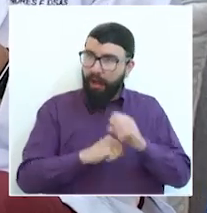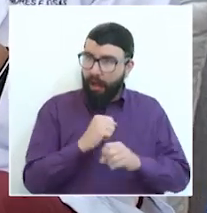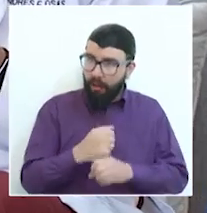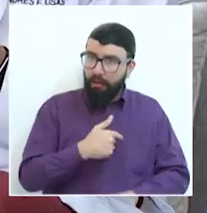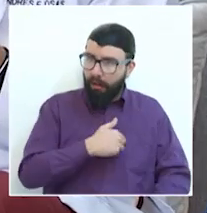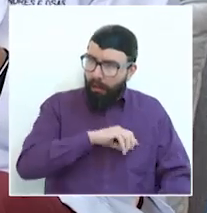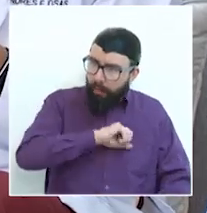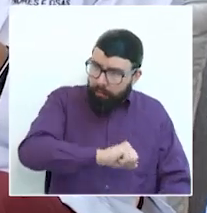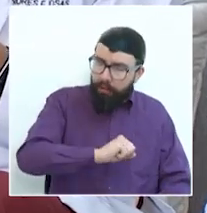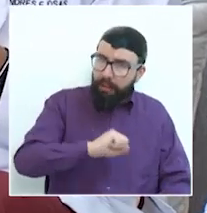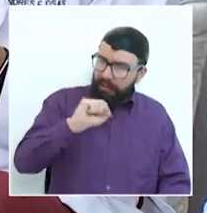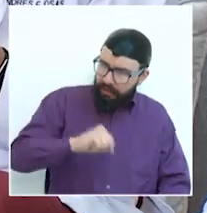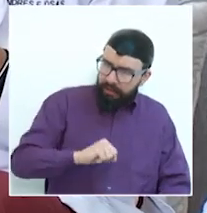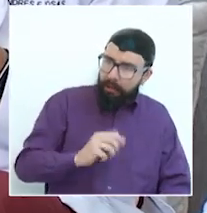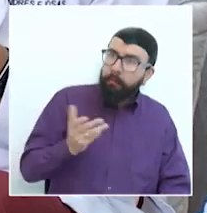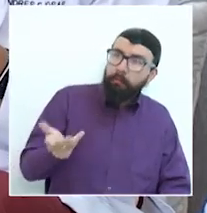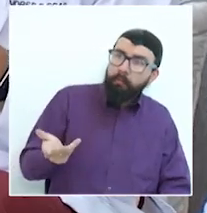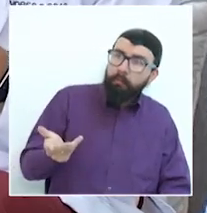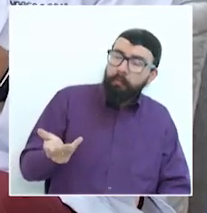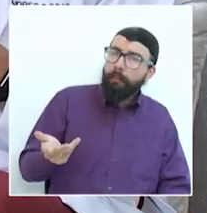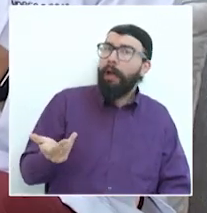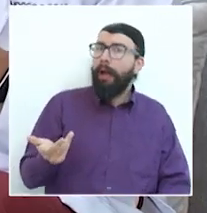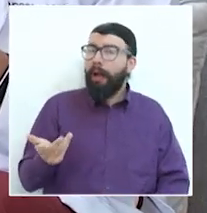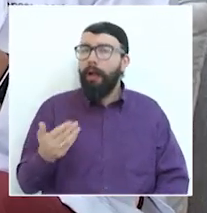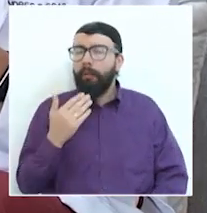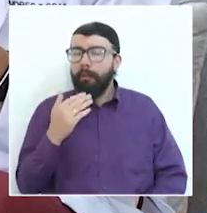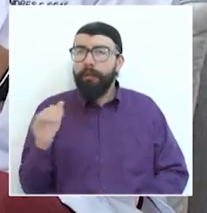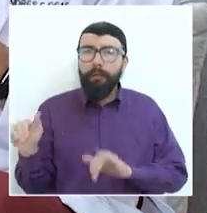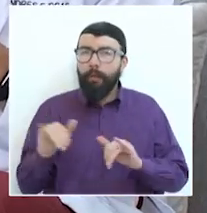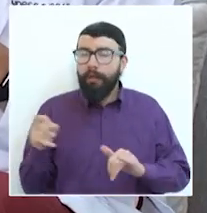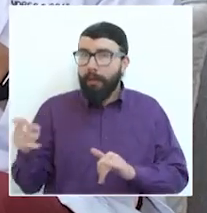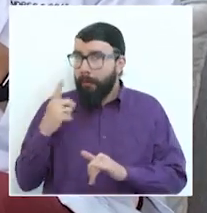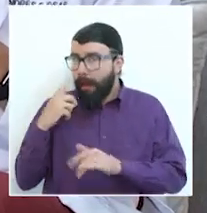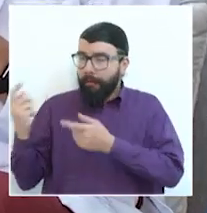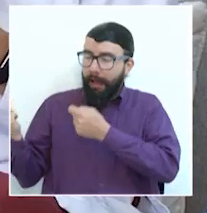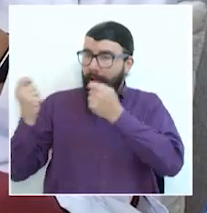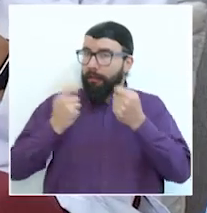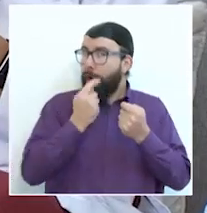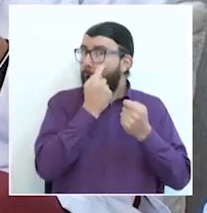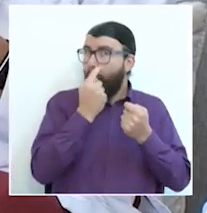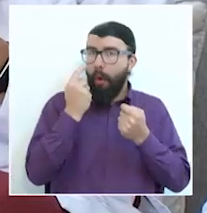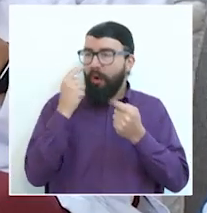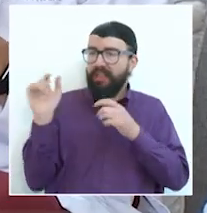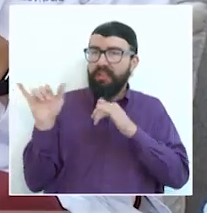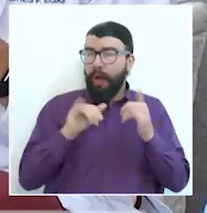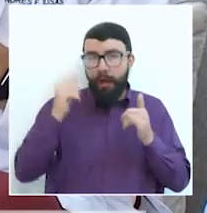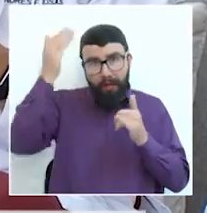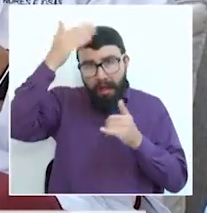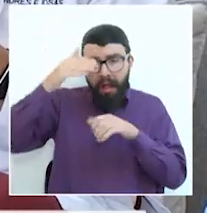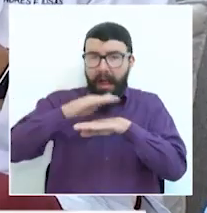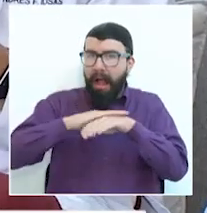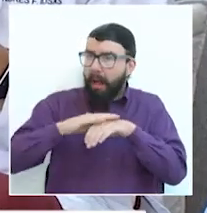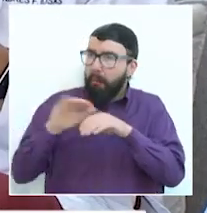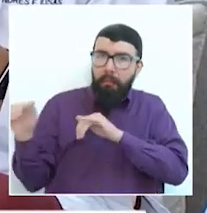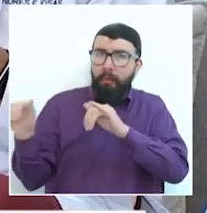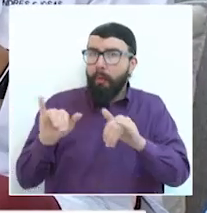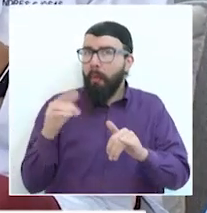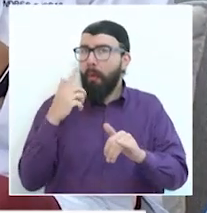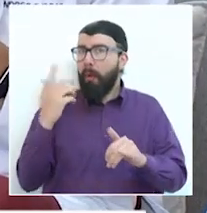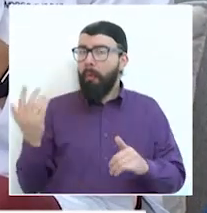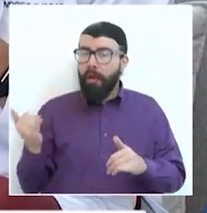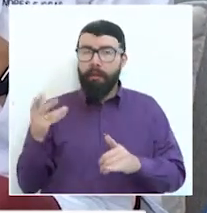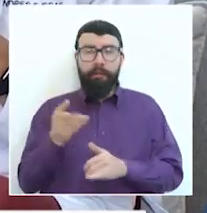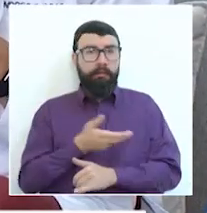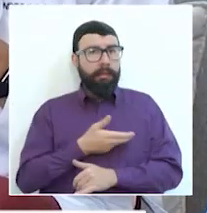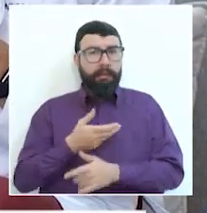Porque así como, digamos, heredamos el color de ojos, el color de cabello, nuestra fisionomía de